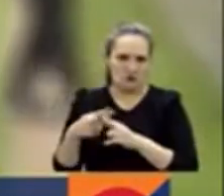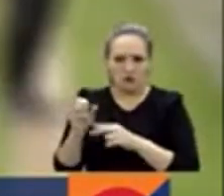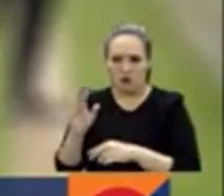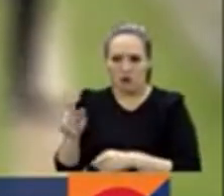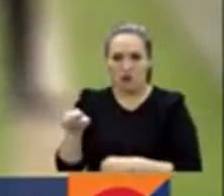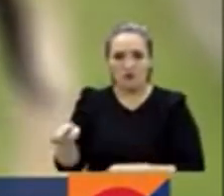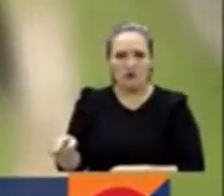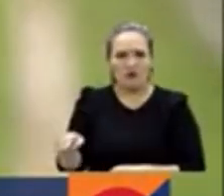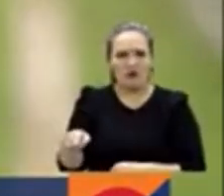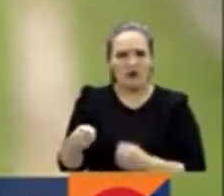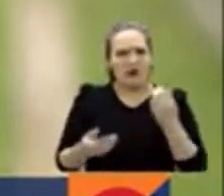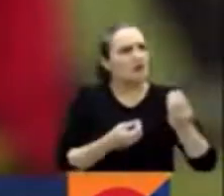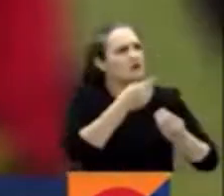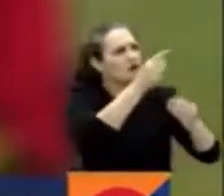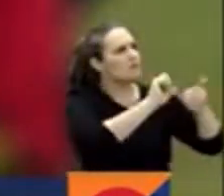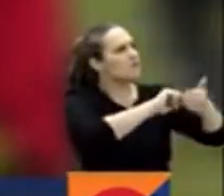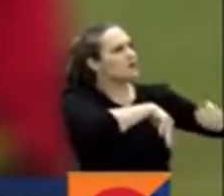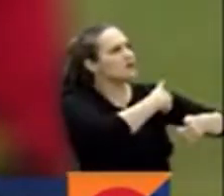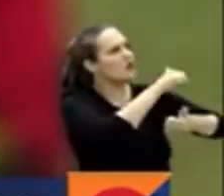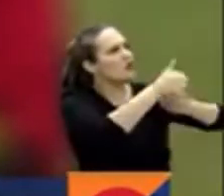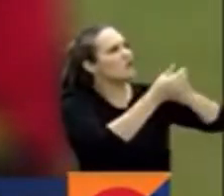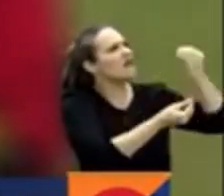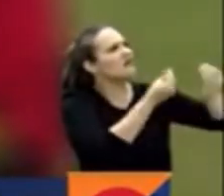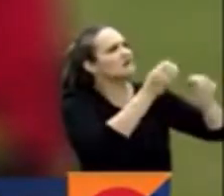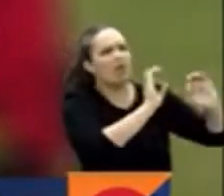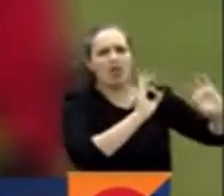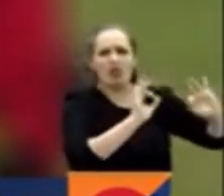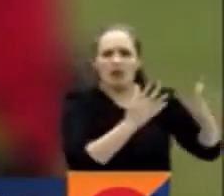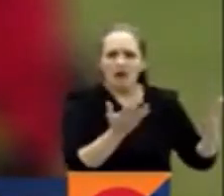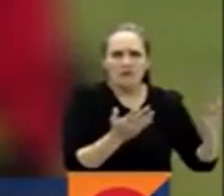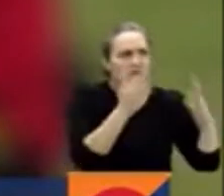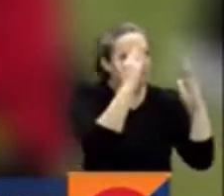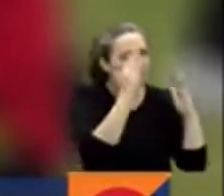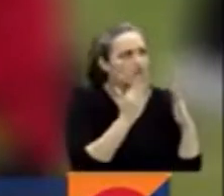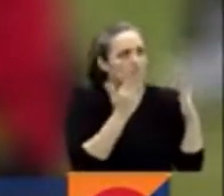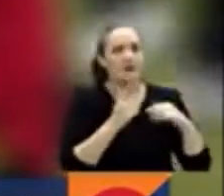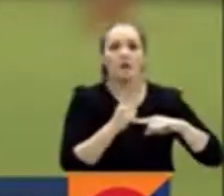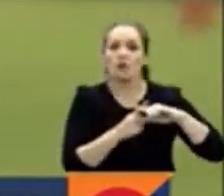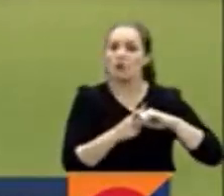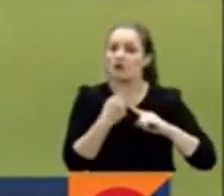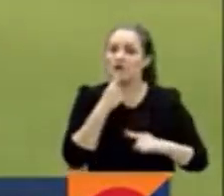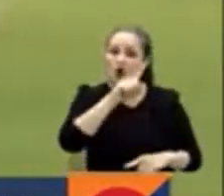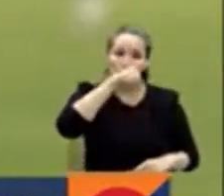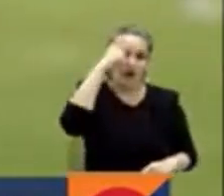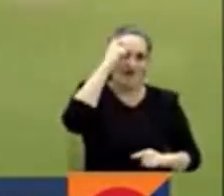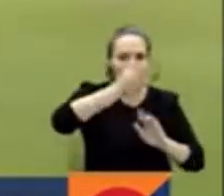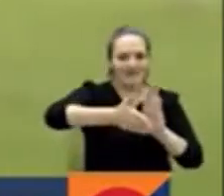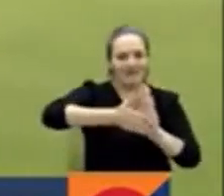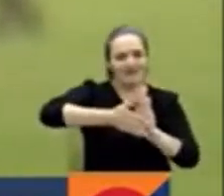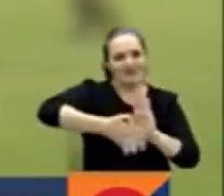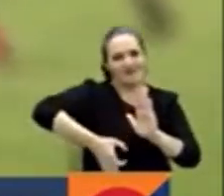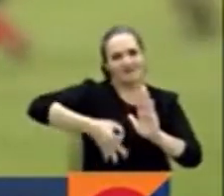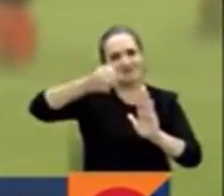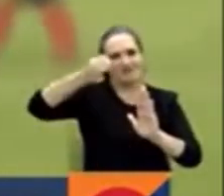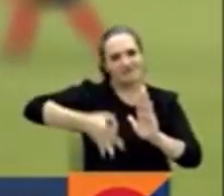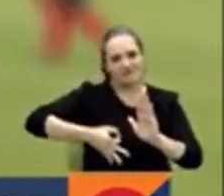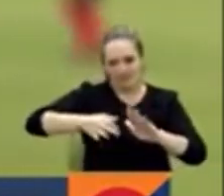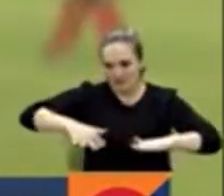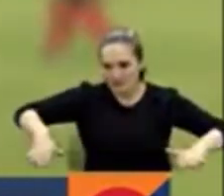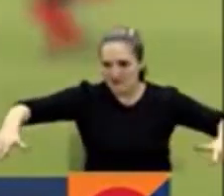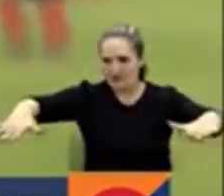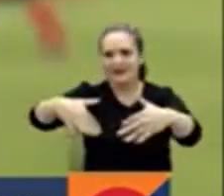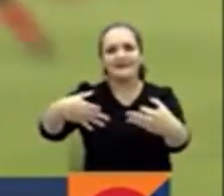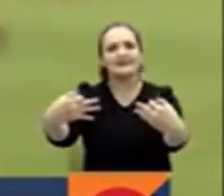acciones que realizó frente a este caso. El Ministerio Público aseguró que el gobierno debe garantizar que dichos entornos